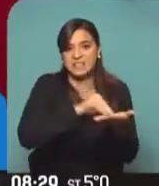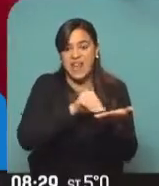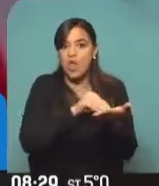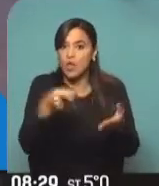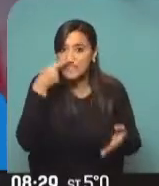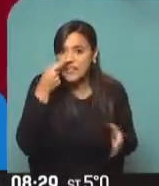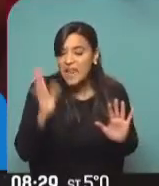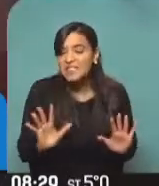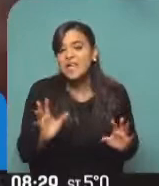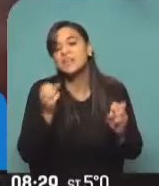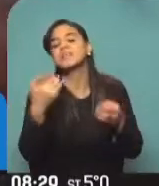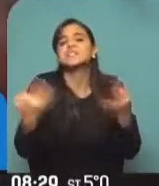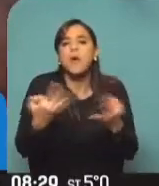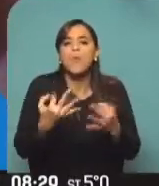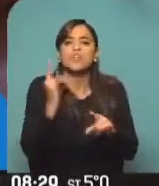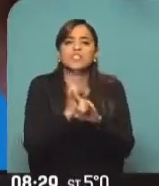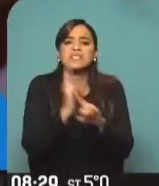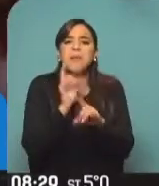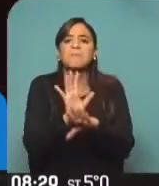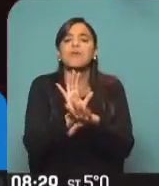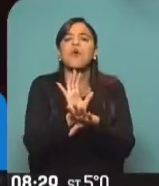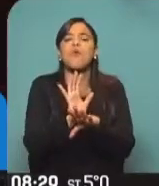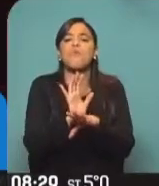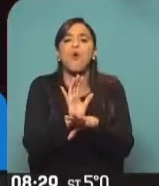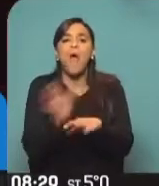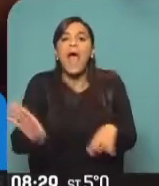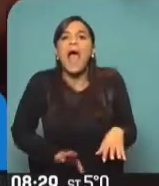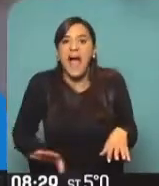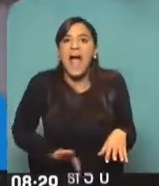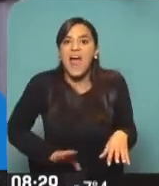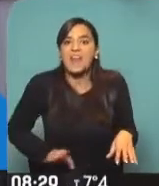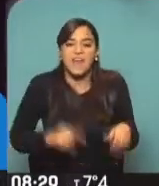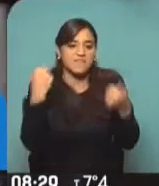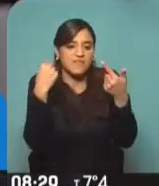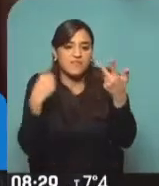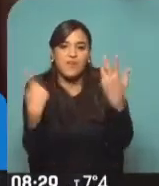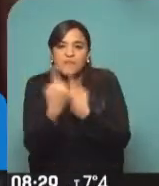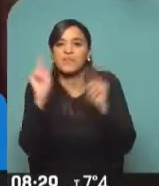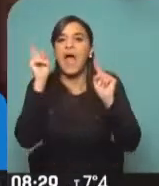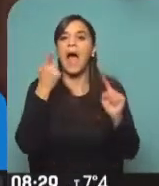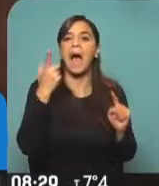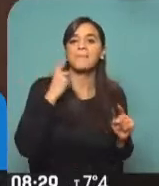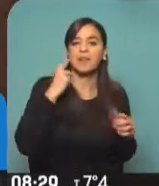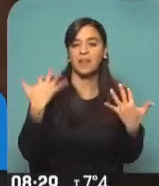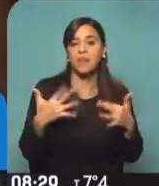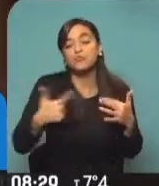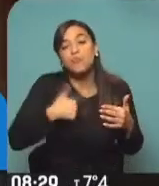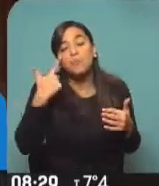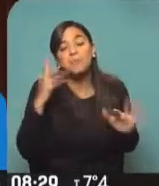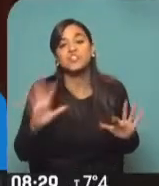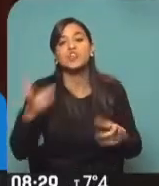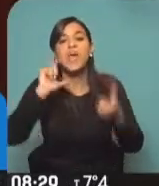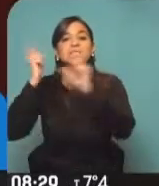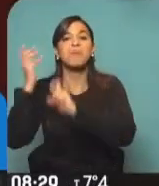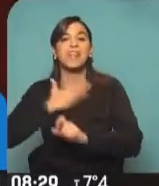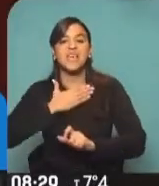además porque está bueno siempre la vida tener como como ganas de hacer cosas distintas de aprender y creo particularmente que mi experiencia